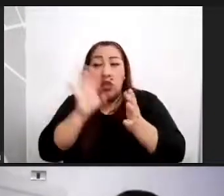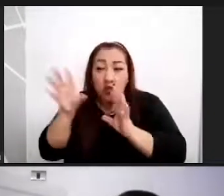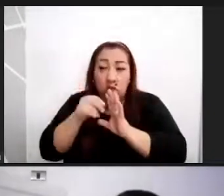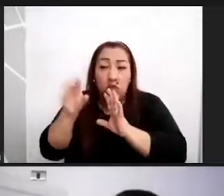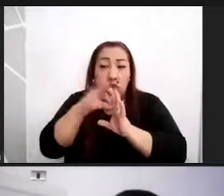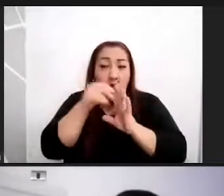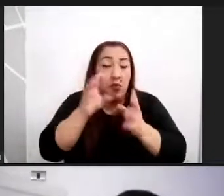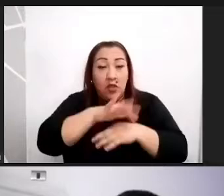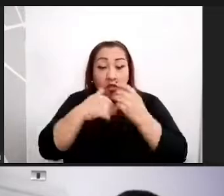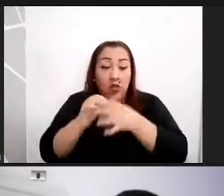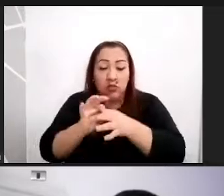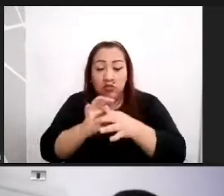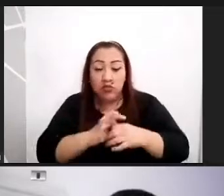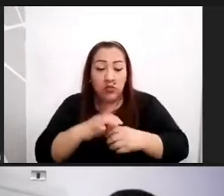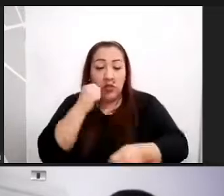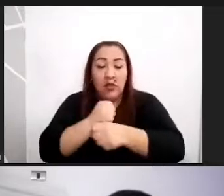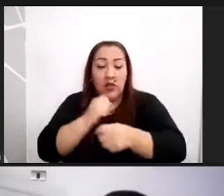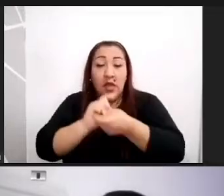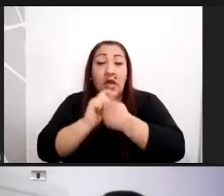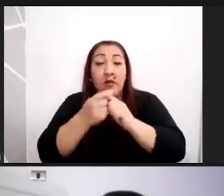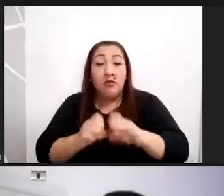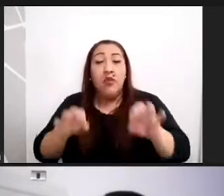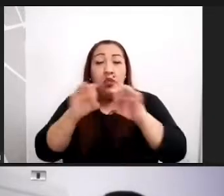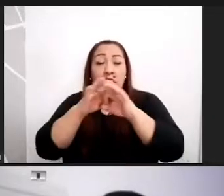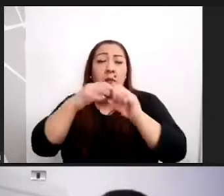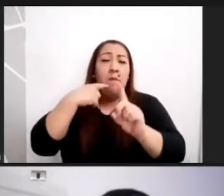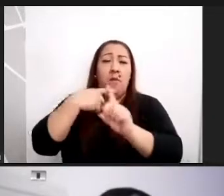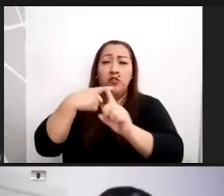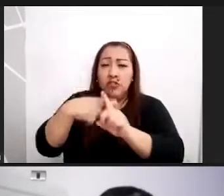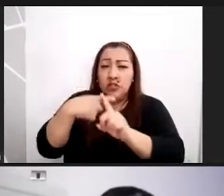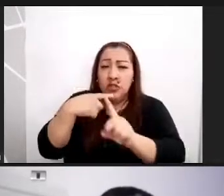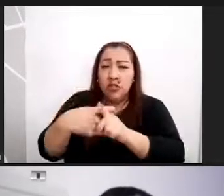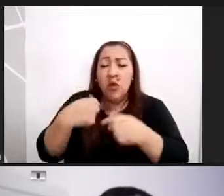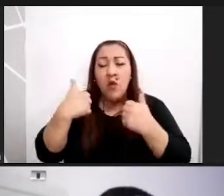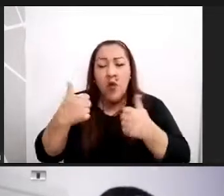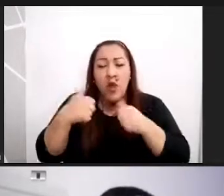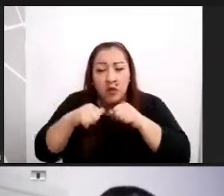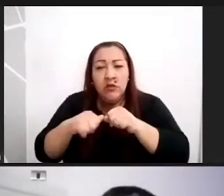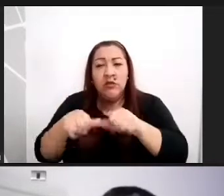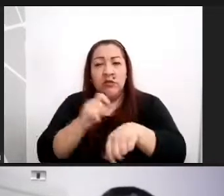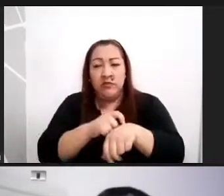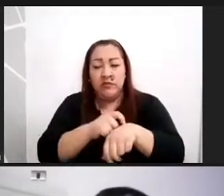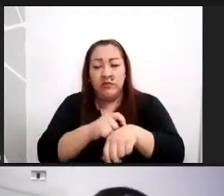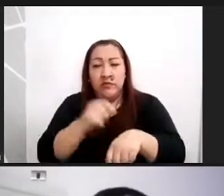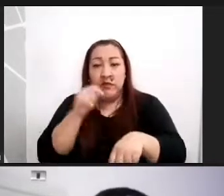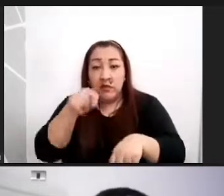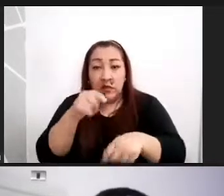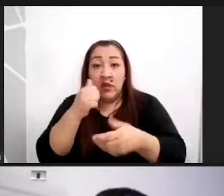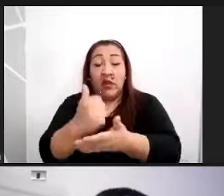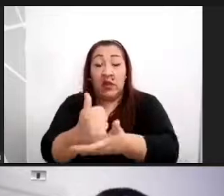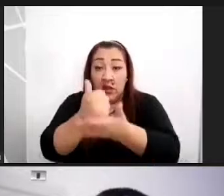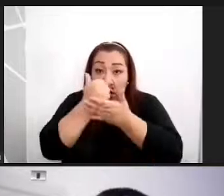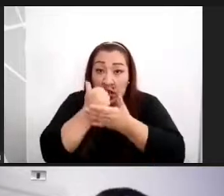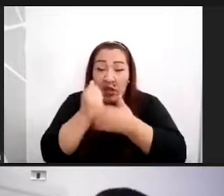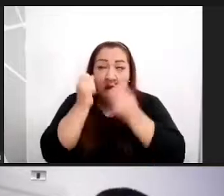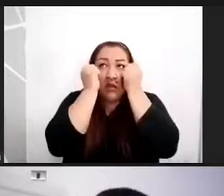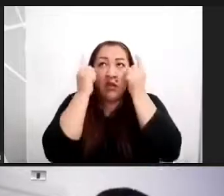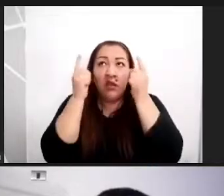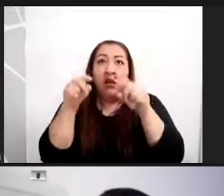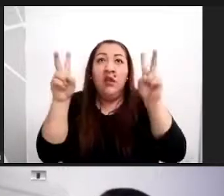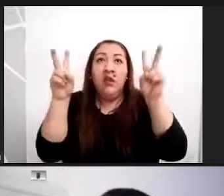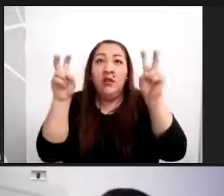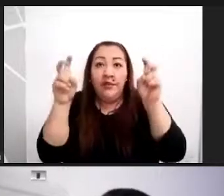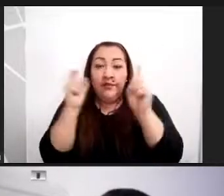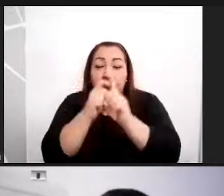un cambio sustantivo, positivo y duradero? Para ayudarnos a entender este momento de